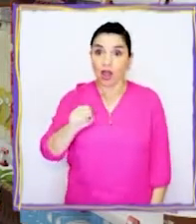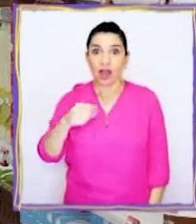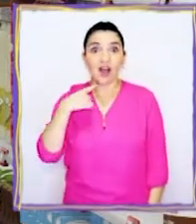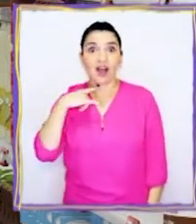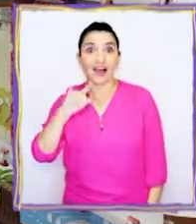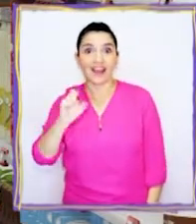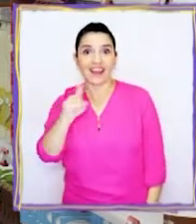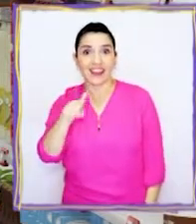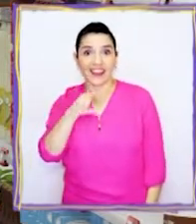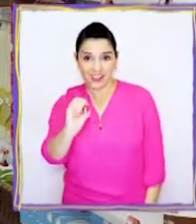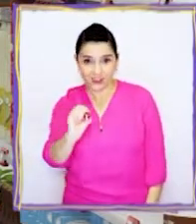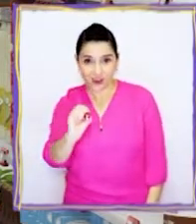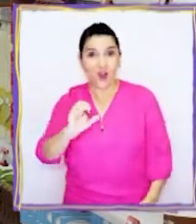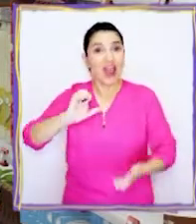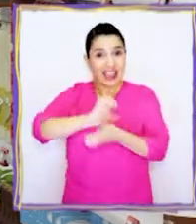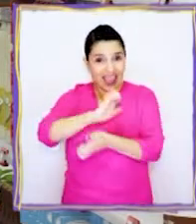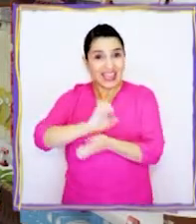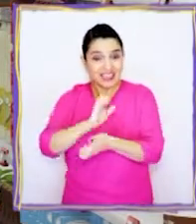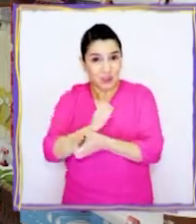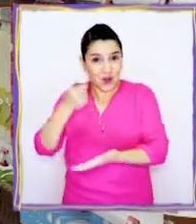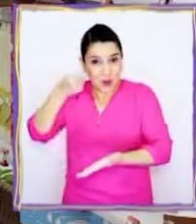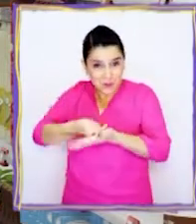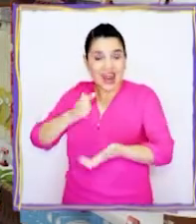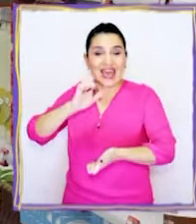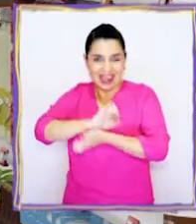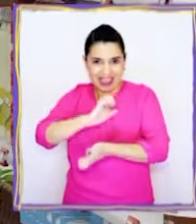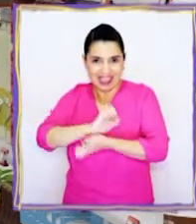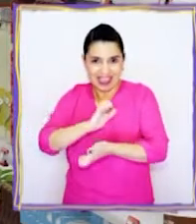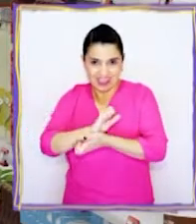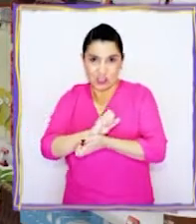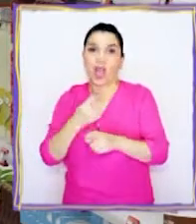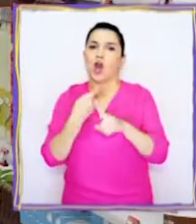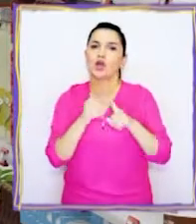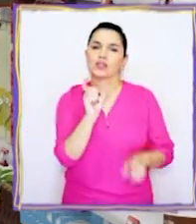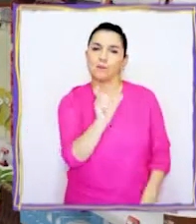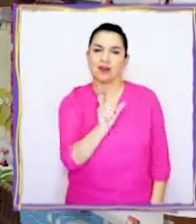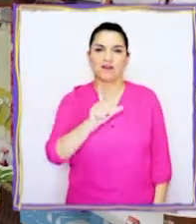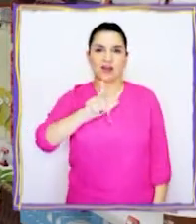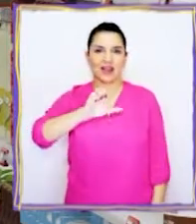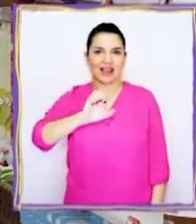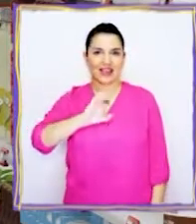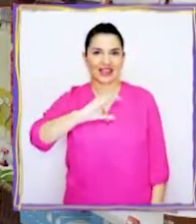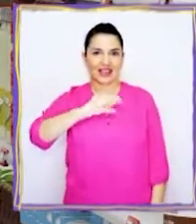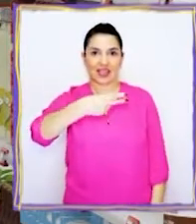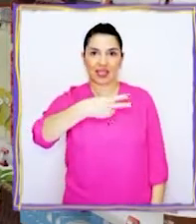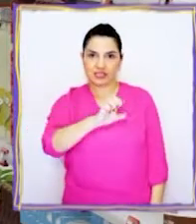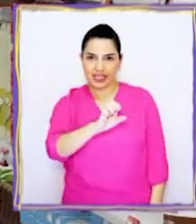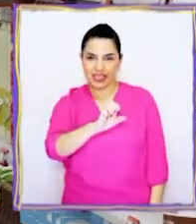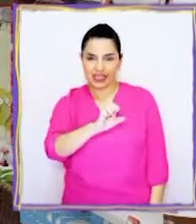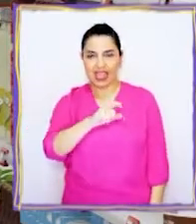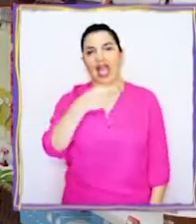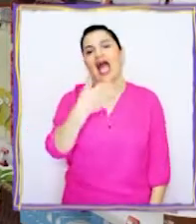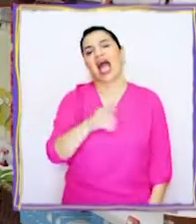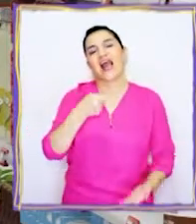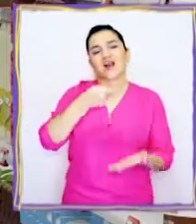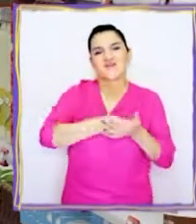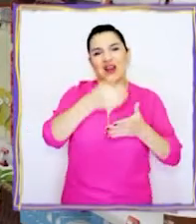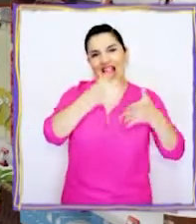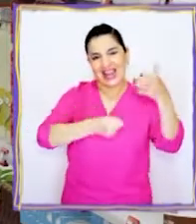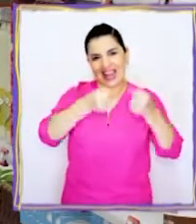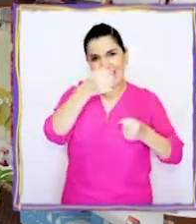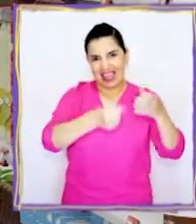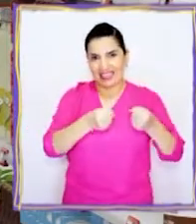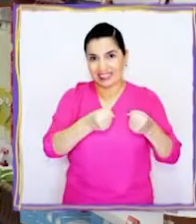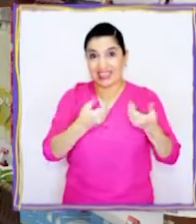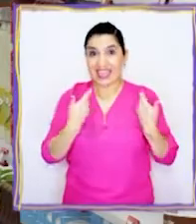Queso-le. ¡Queso! Debemos comprar queso. Y veamos lo que sigue. Leche. También tenemos